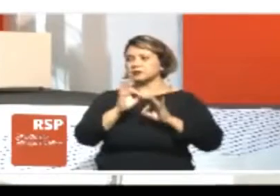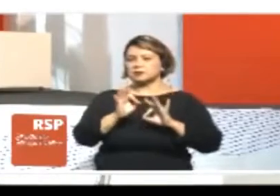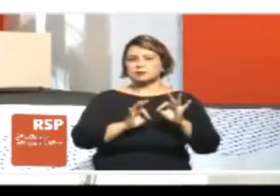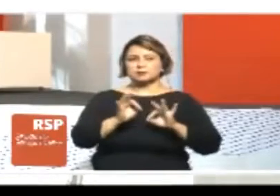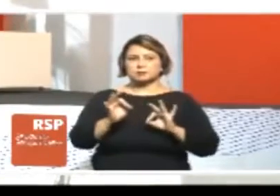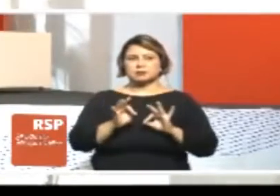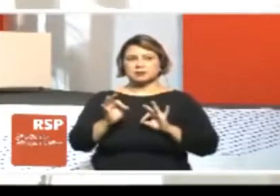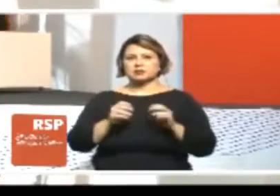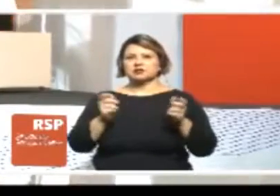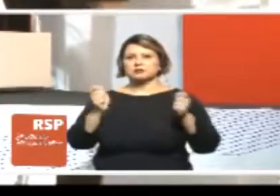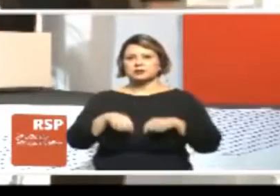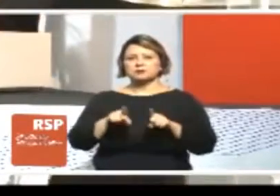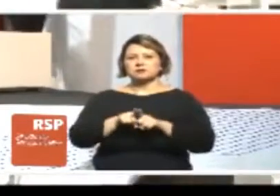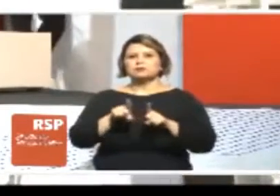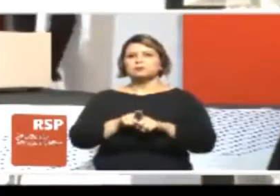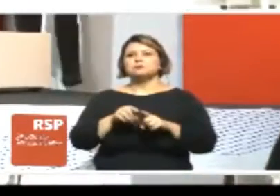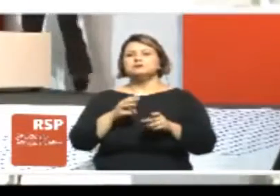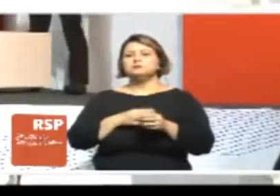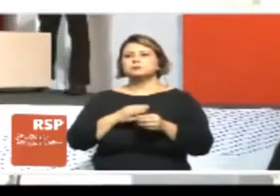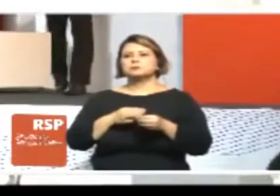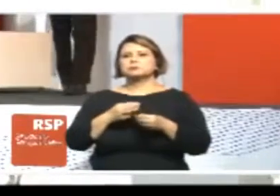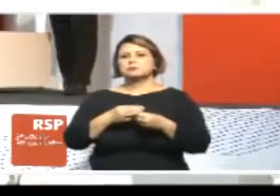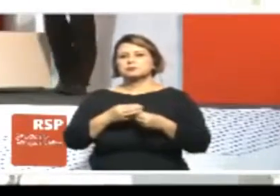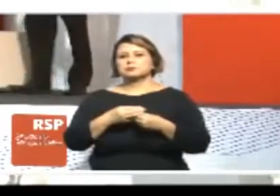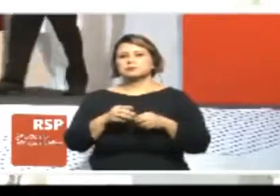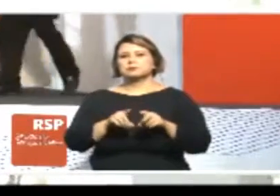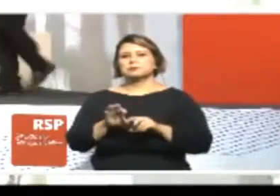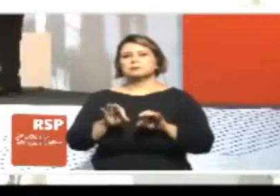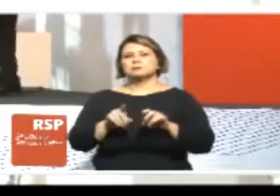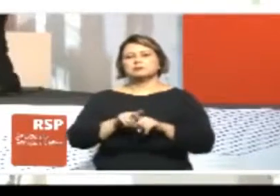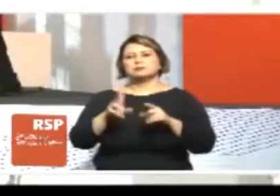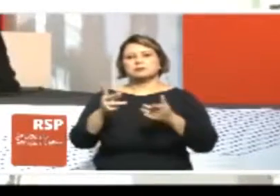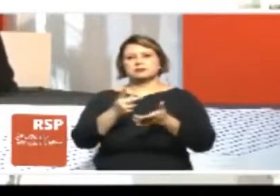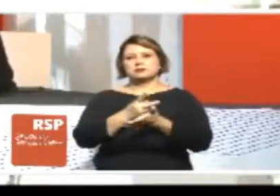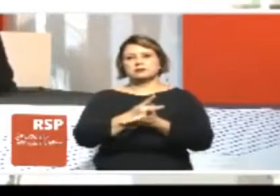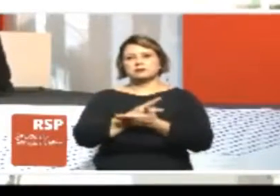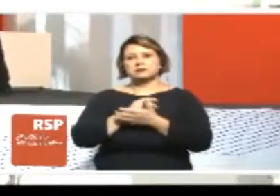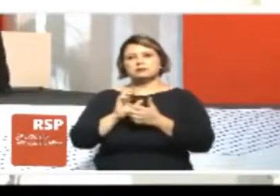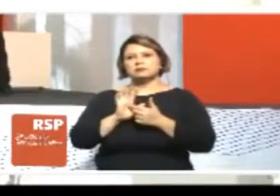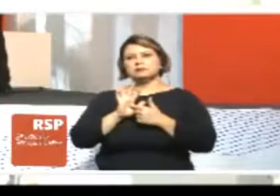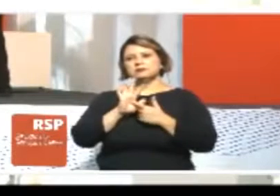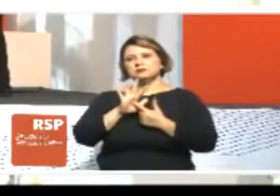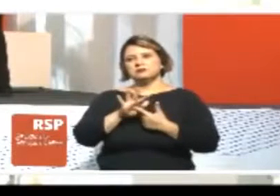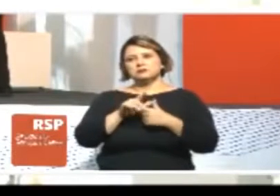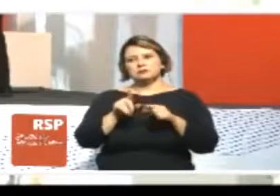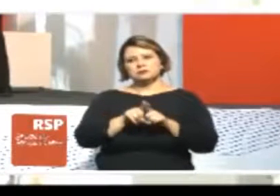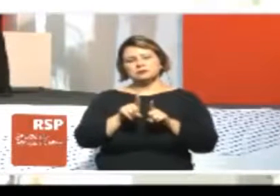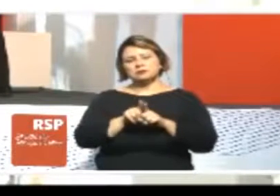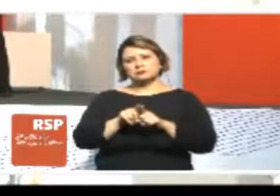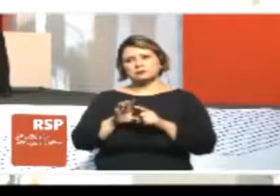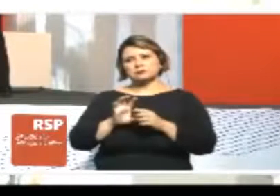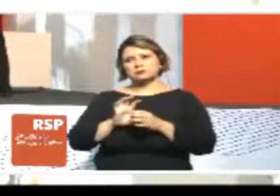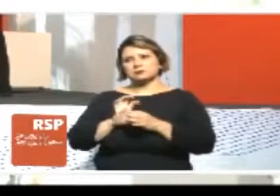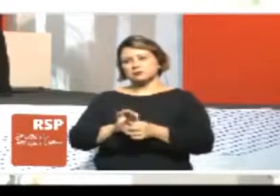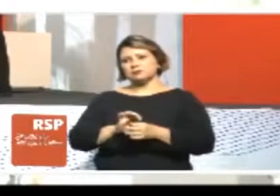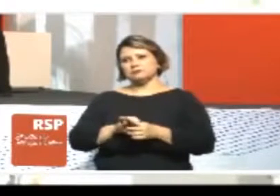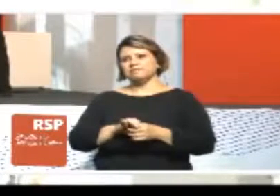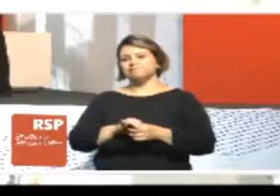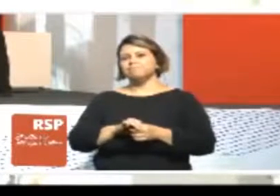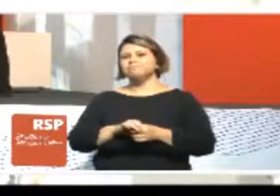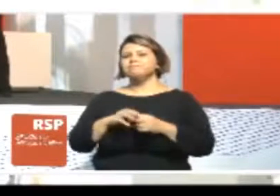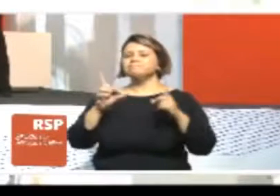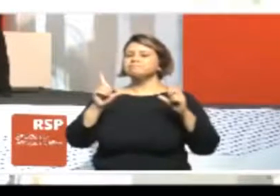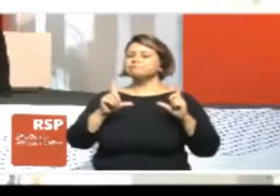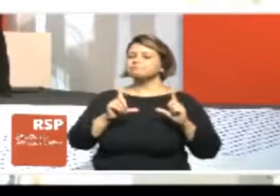del municipio. Sin embargo, y desafortunadamente, el contexto del municipio tiende a decrecer esos beneficios que obtenemos